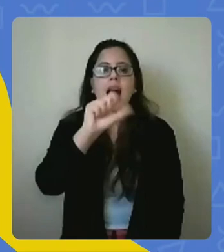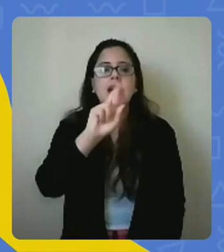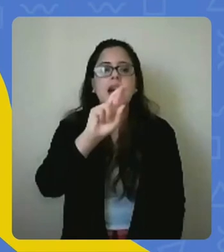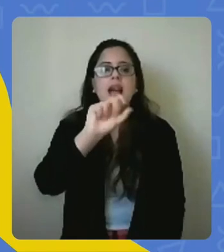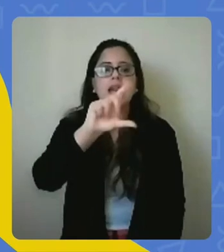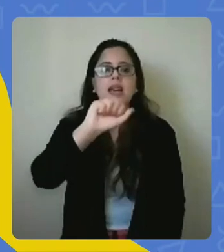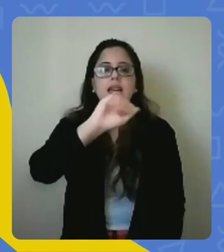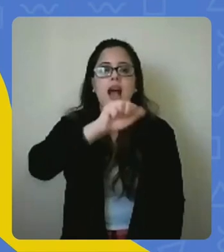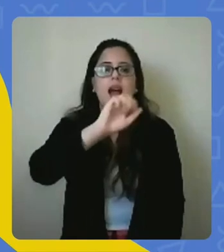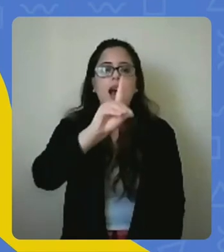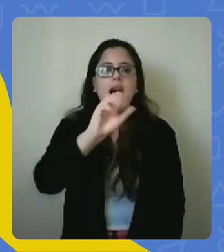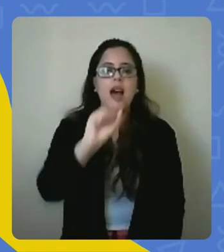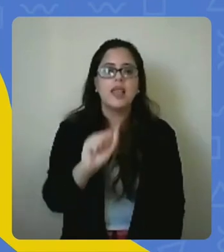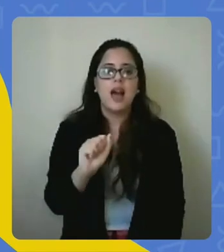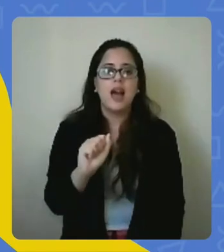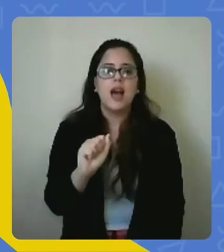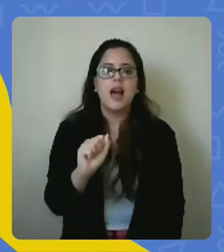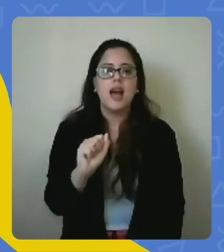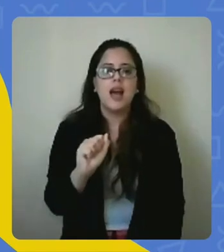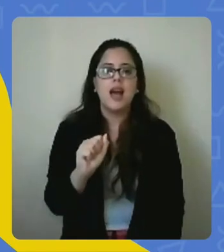Como los malos.